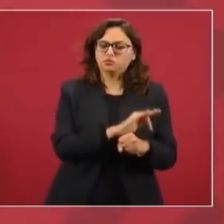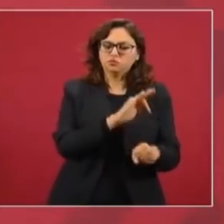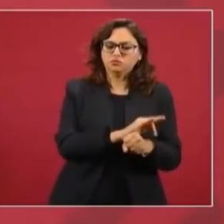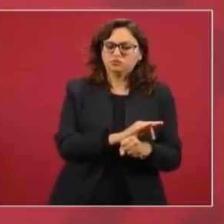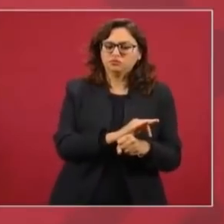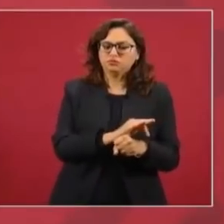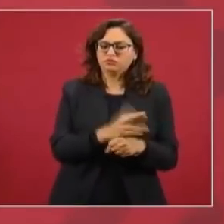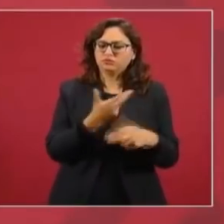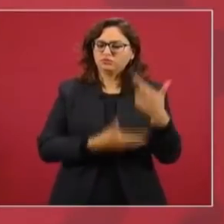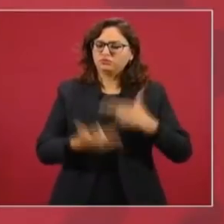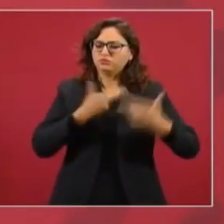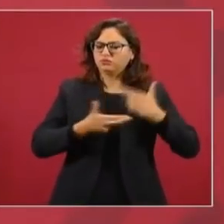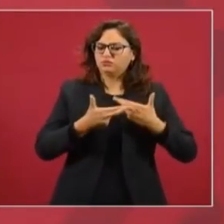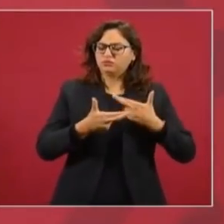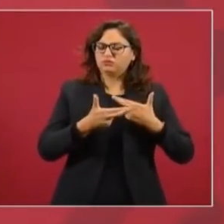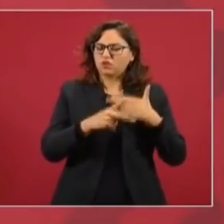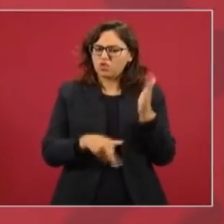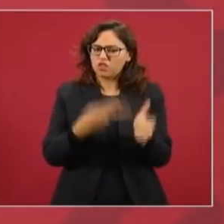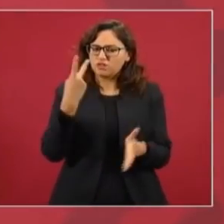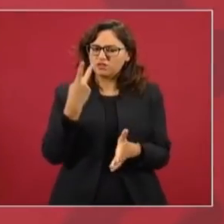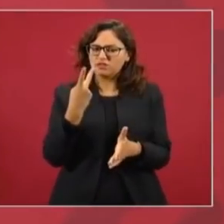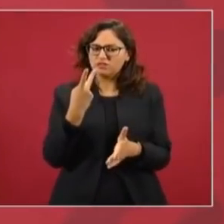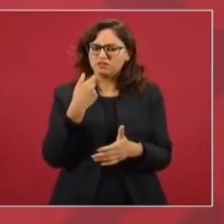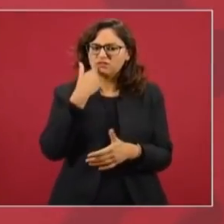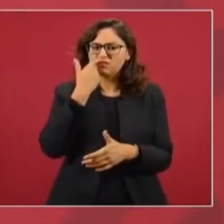el regreso a ese régimen